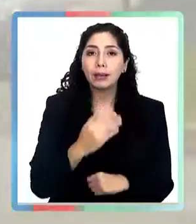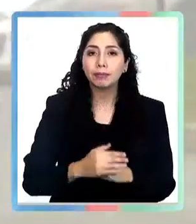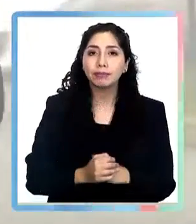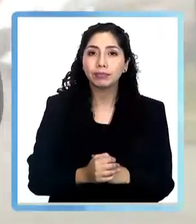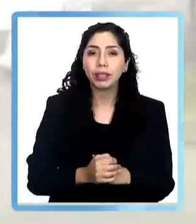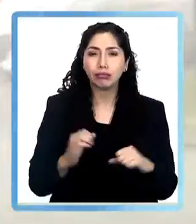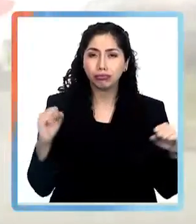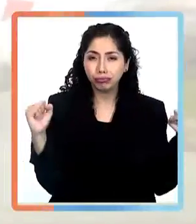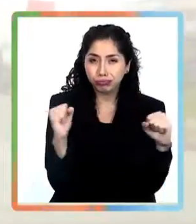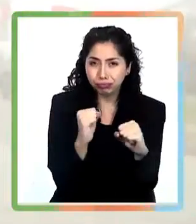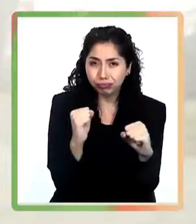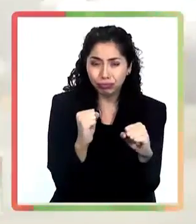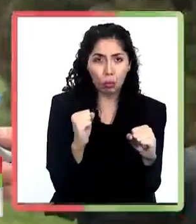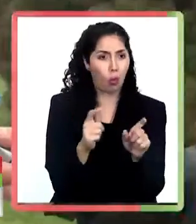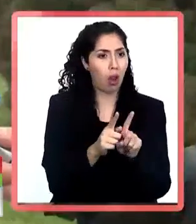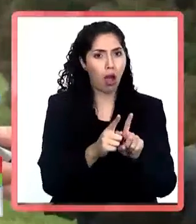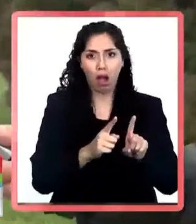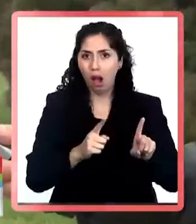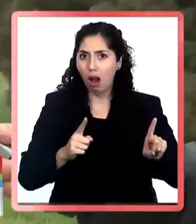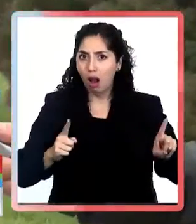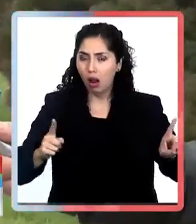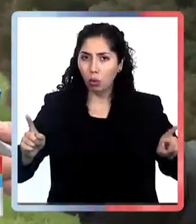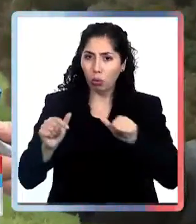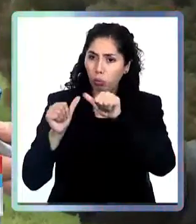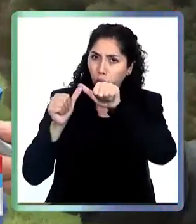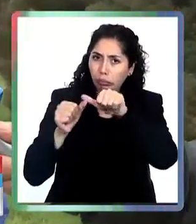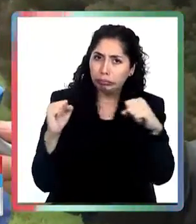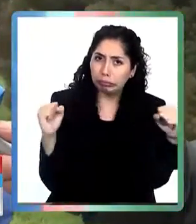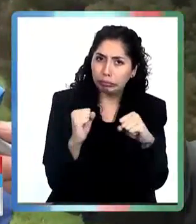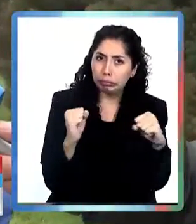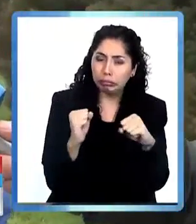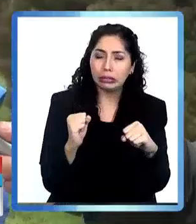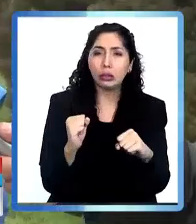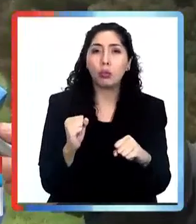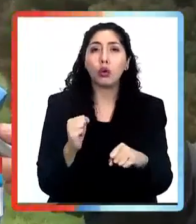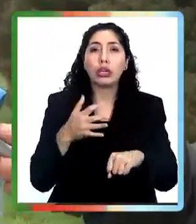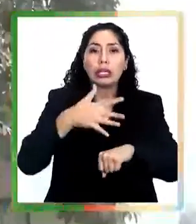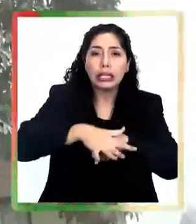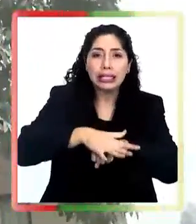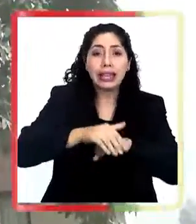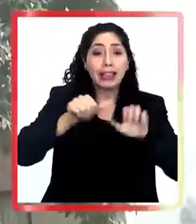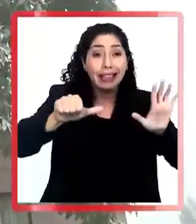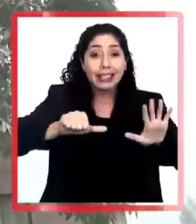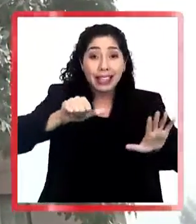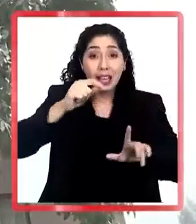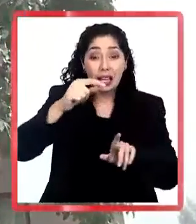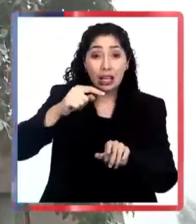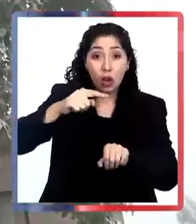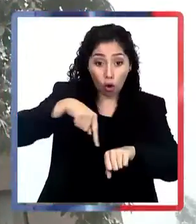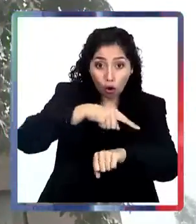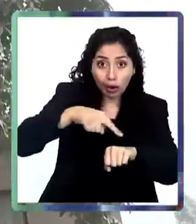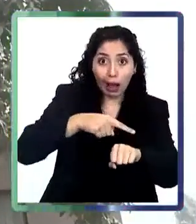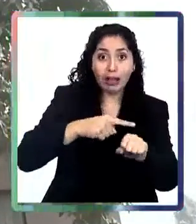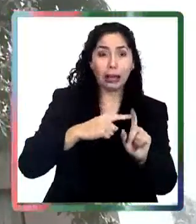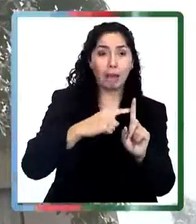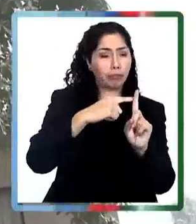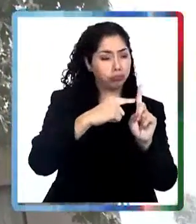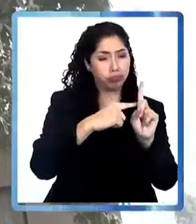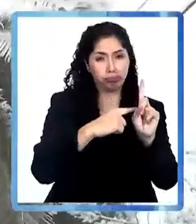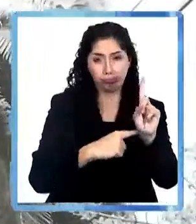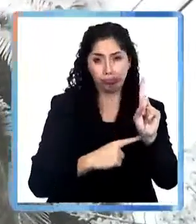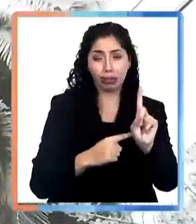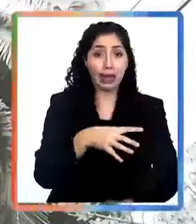esta ola polar lo extensa que ha sido obtuvimos prácticamente 15 16 horas bajo cero en la región del maule